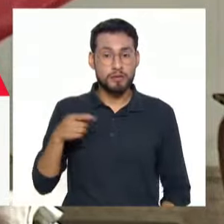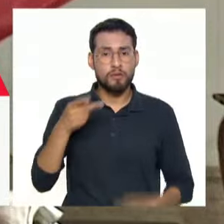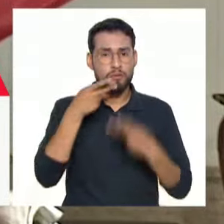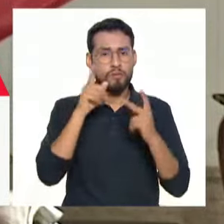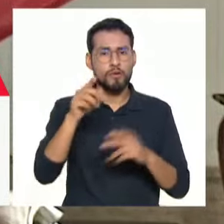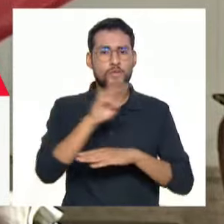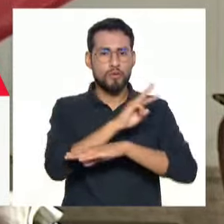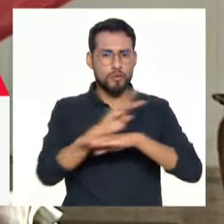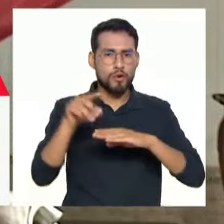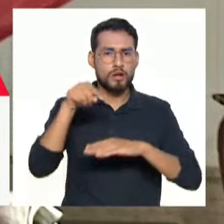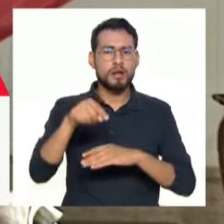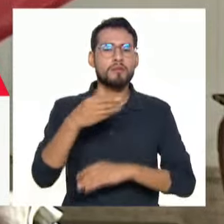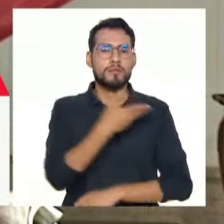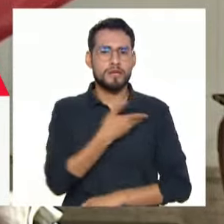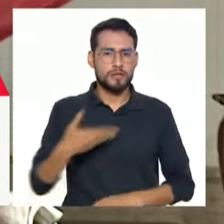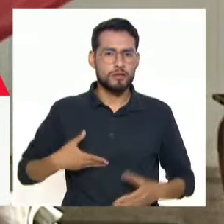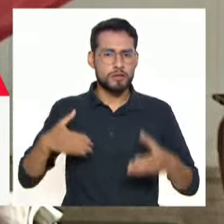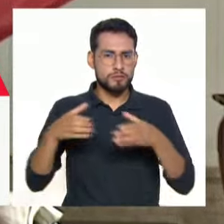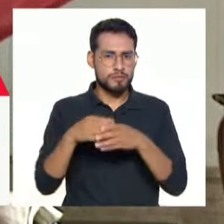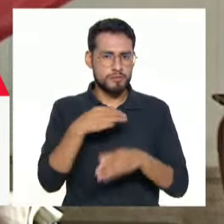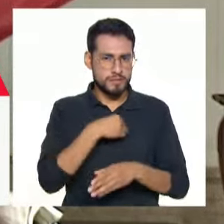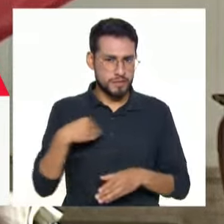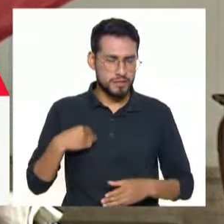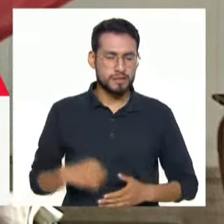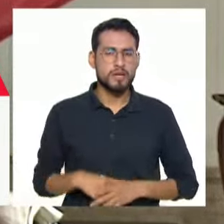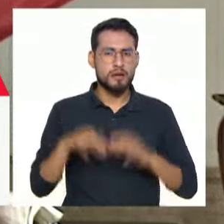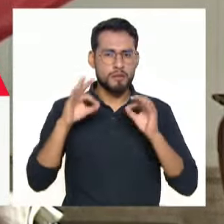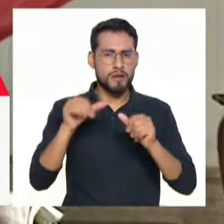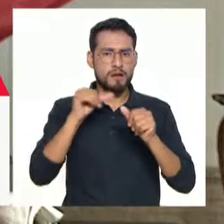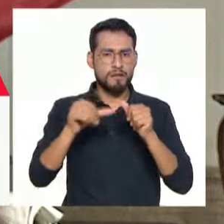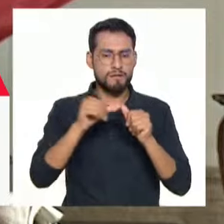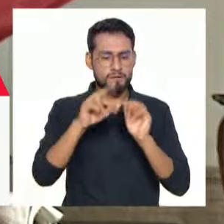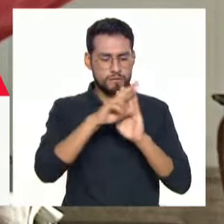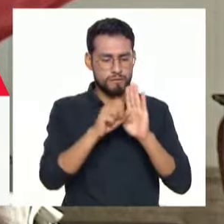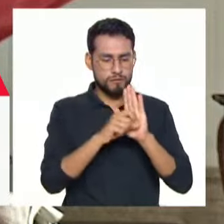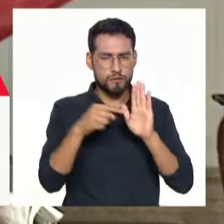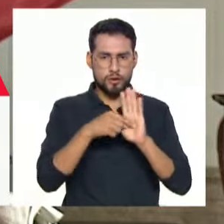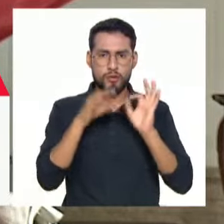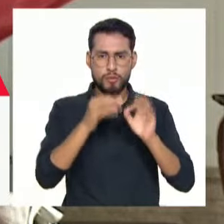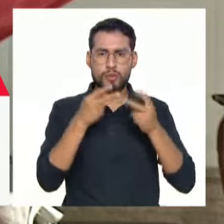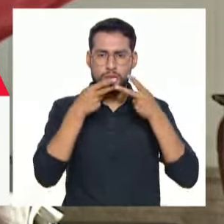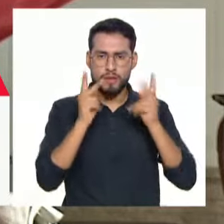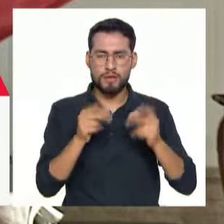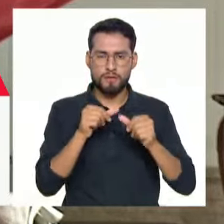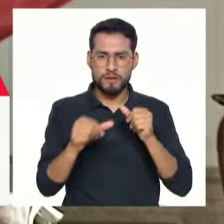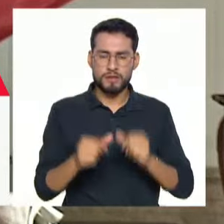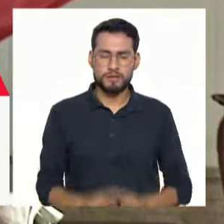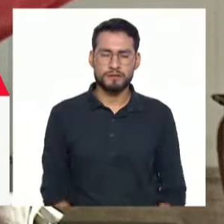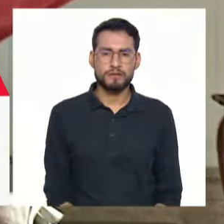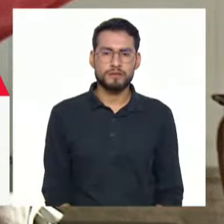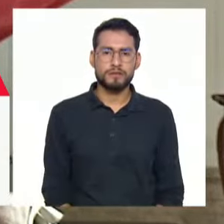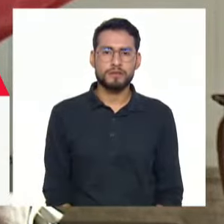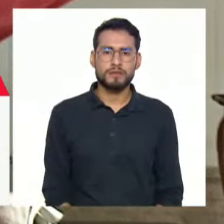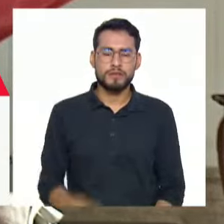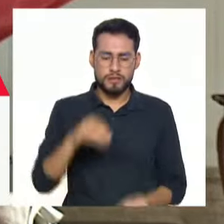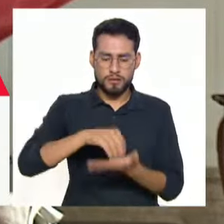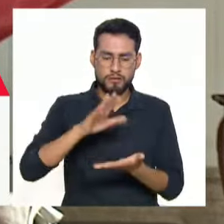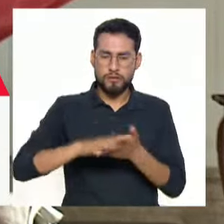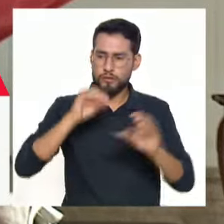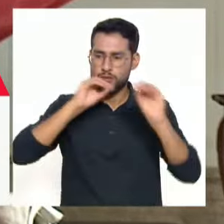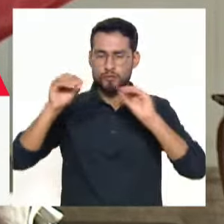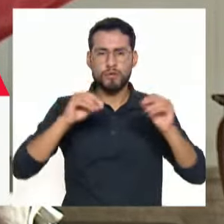publicada en la página web de la Presidencia del Consejo de Ministros en la misma fecha de publicación de la presente Resolución Suprema.